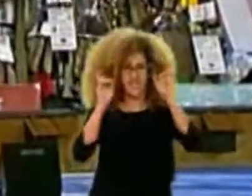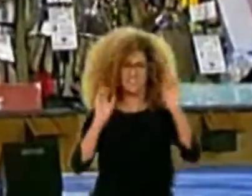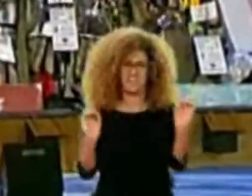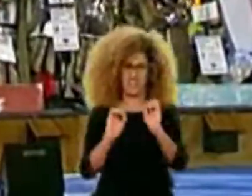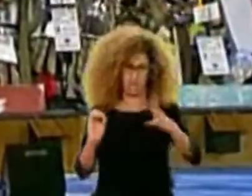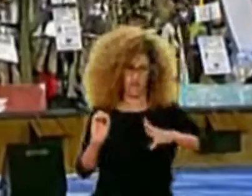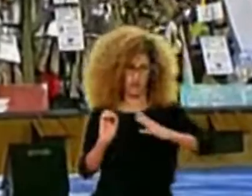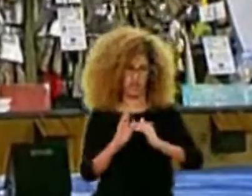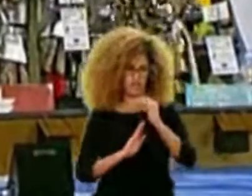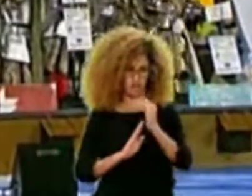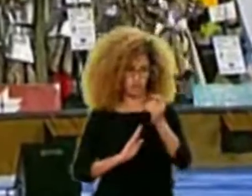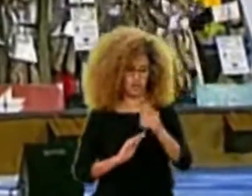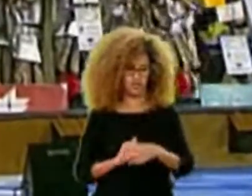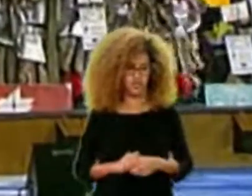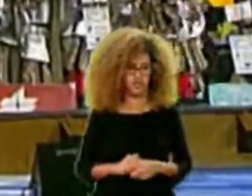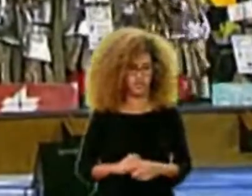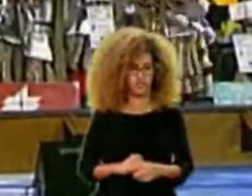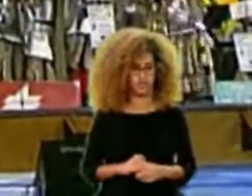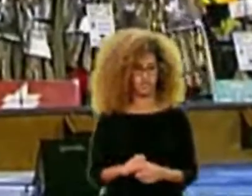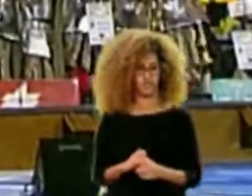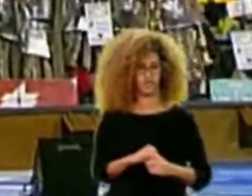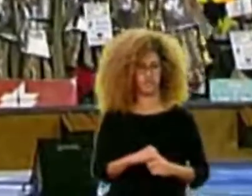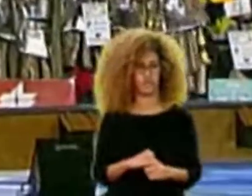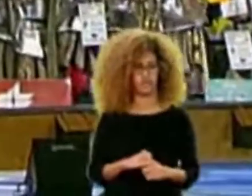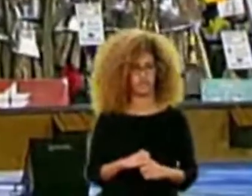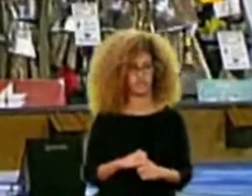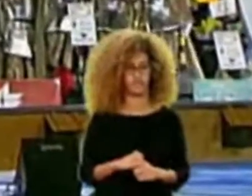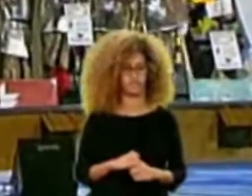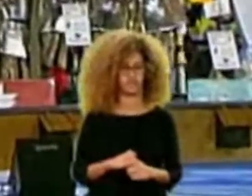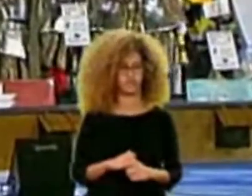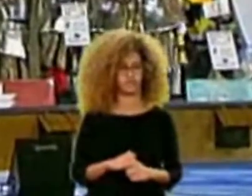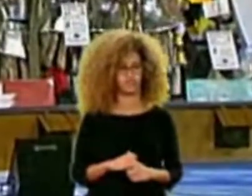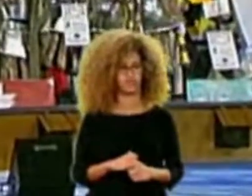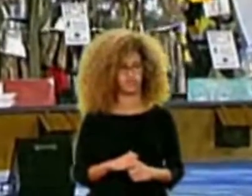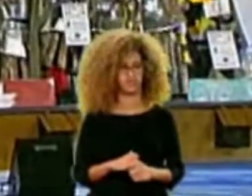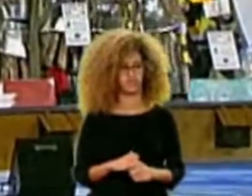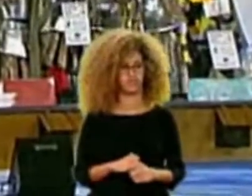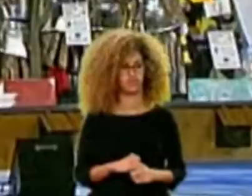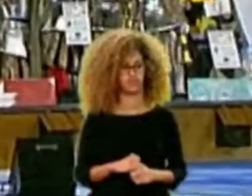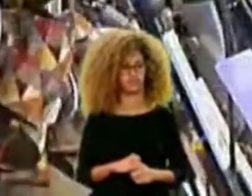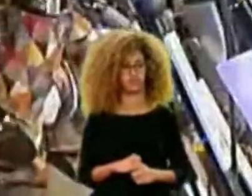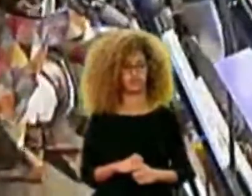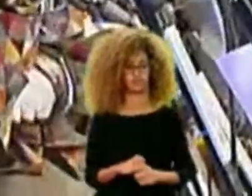Ahí, David Zurita, que ha dejado de ser por momentos David de Bettencourt, el conquistador.